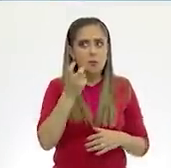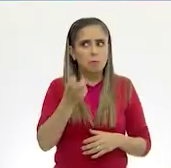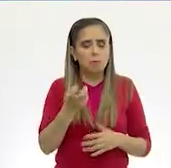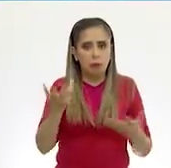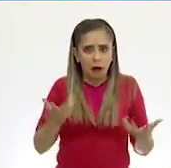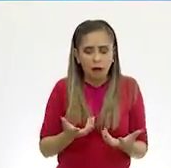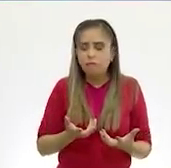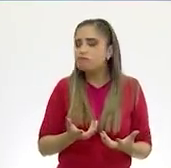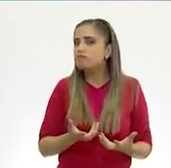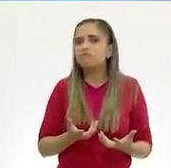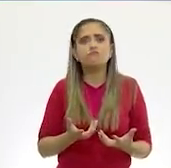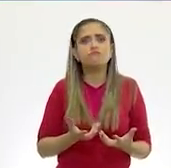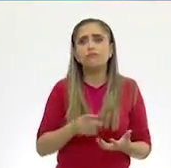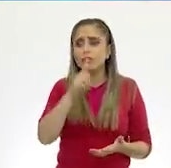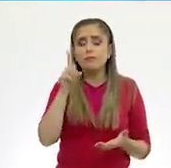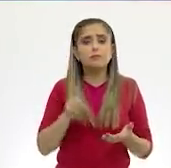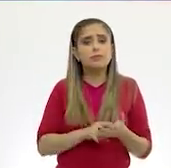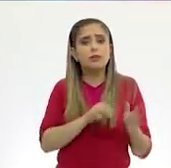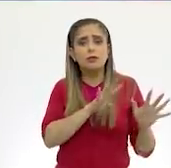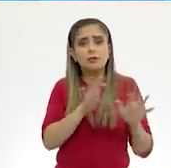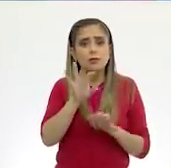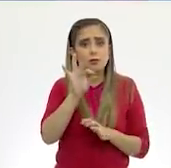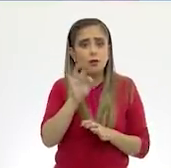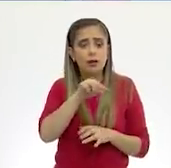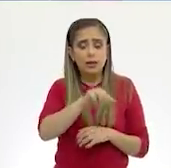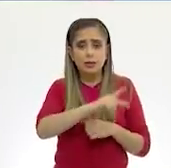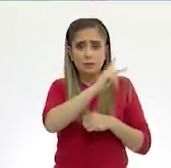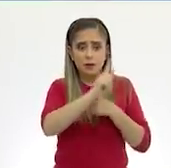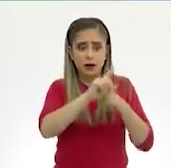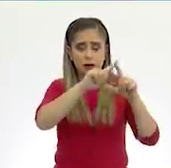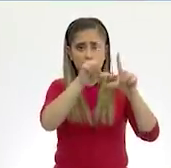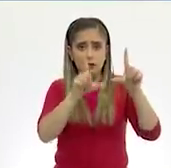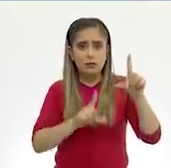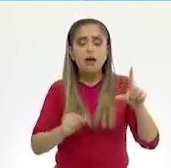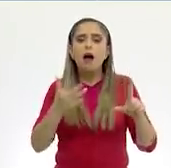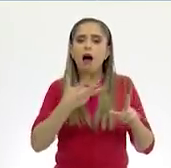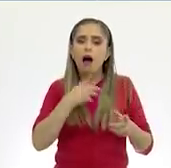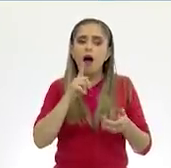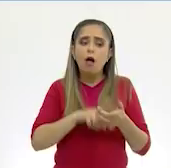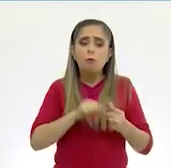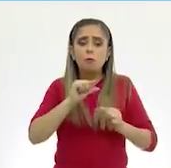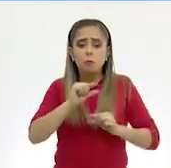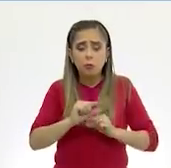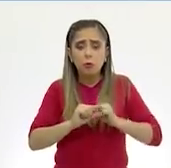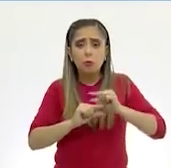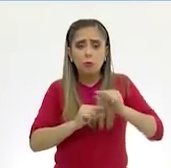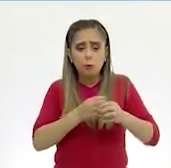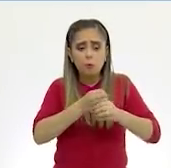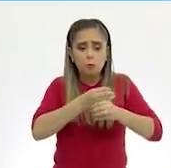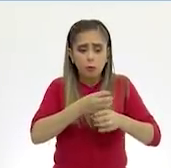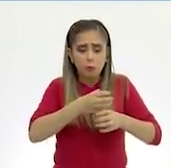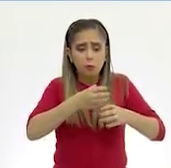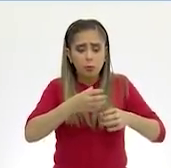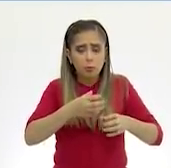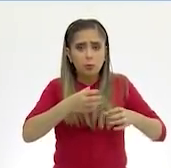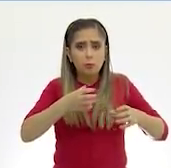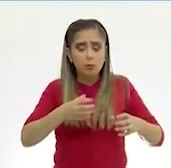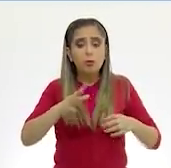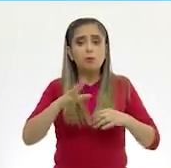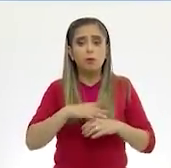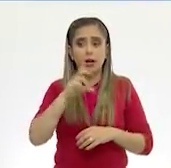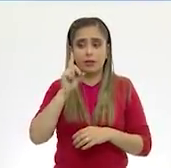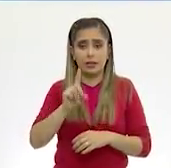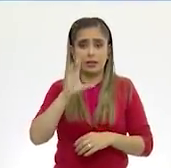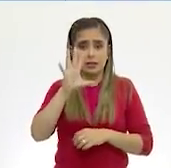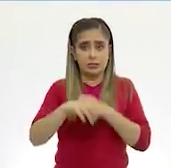esperado. Para 1940, el país inició una recuperación demográfica, ya que en cerca de 35 años la población